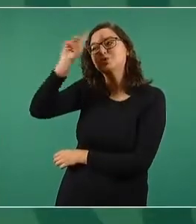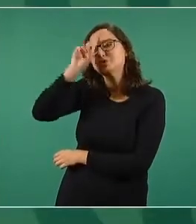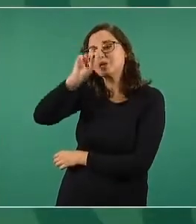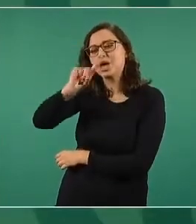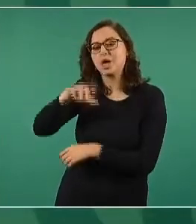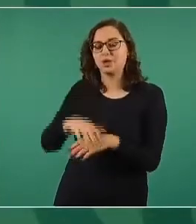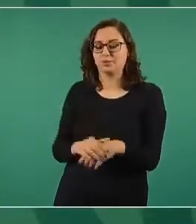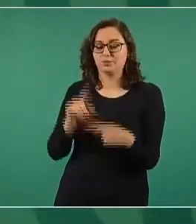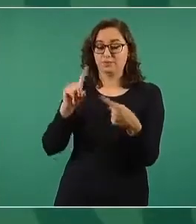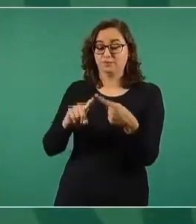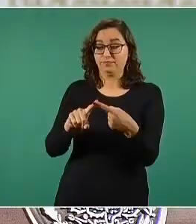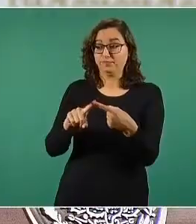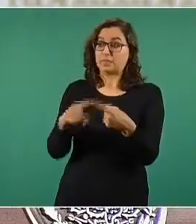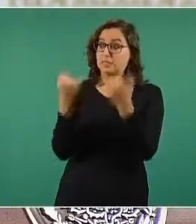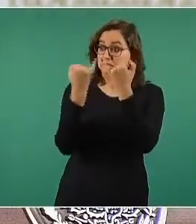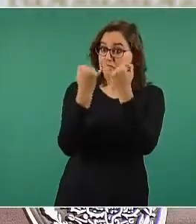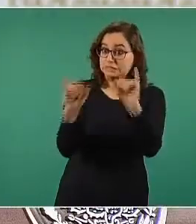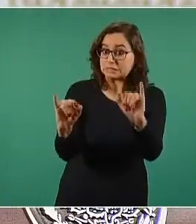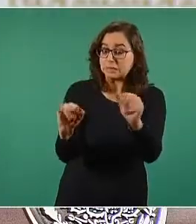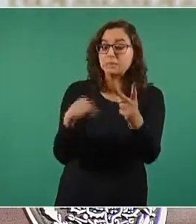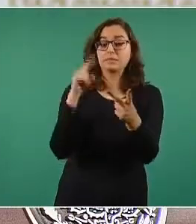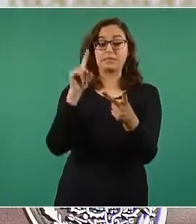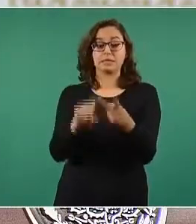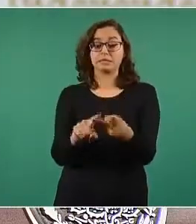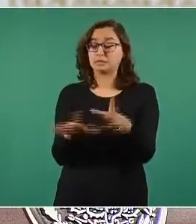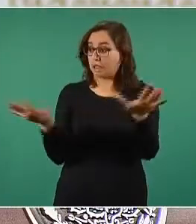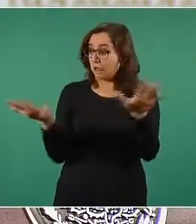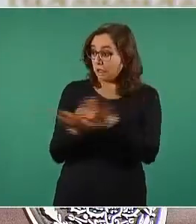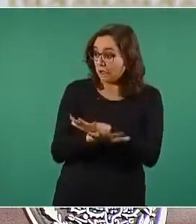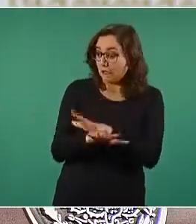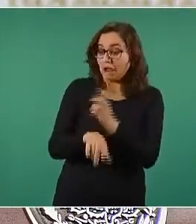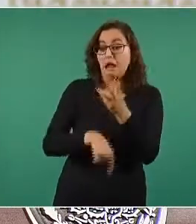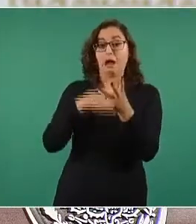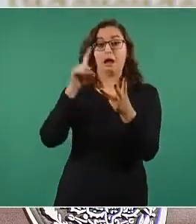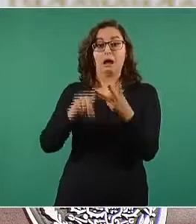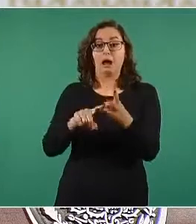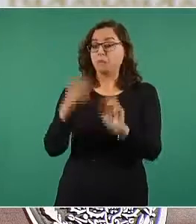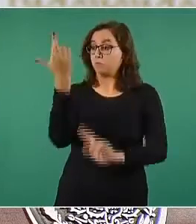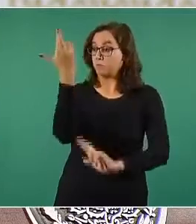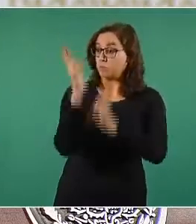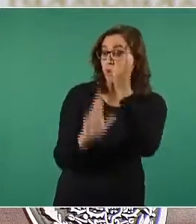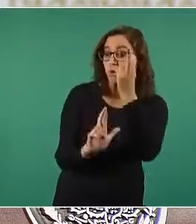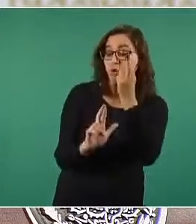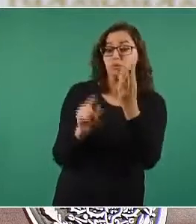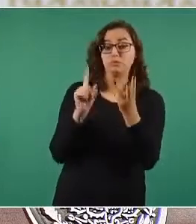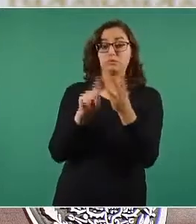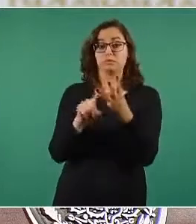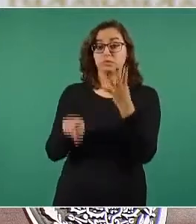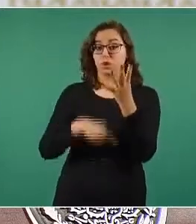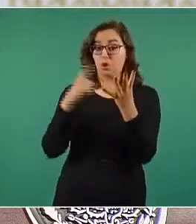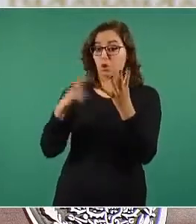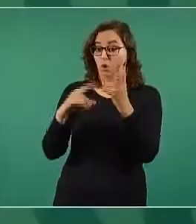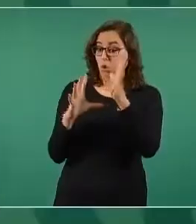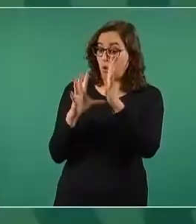Independencia, reforma, revolución,